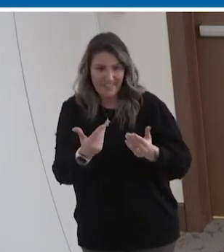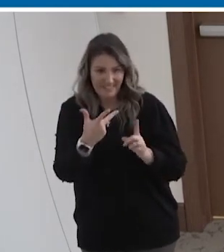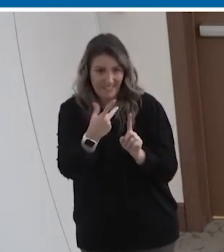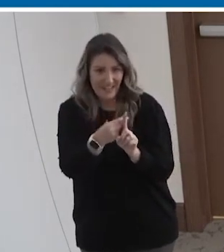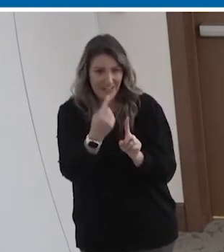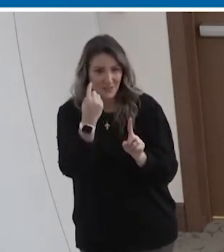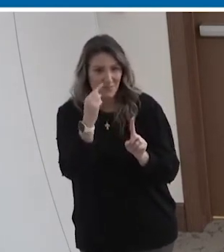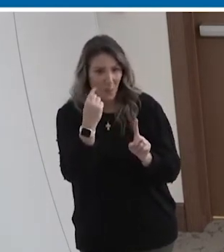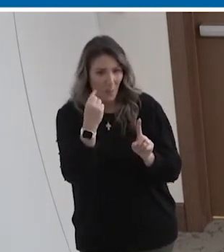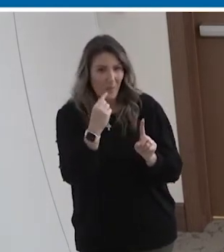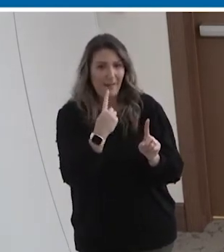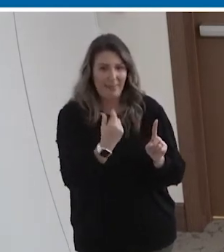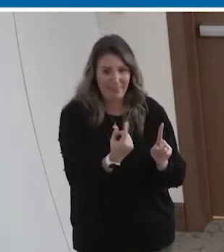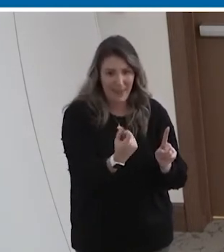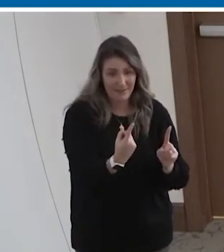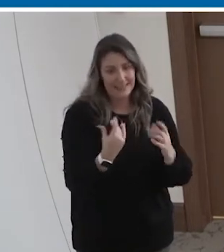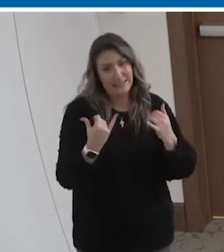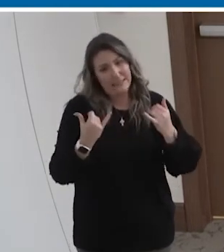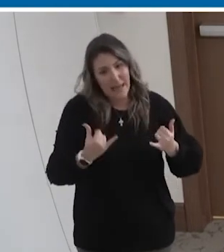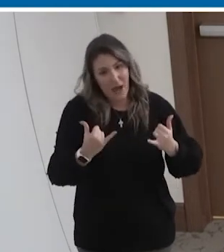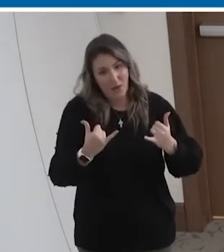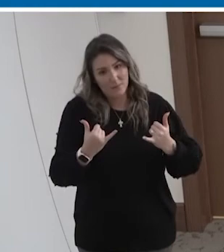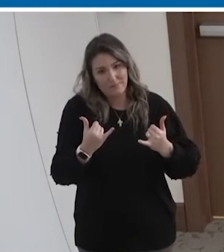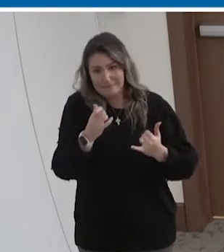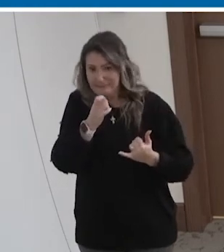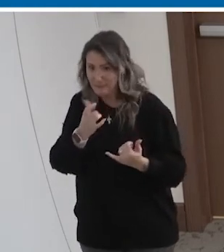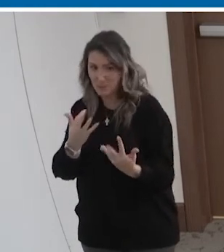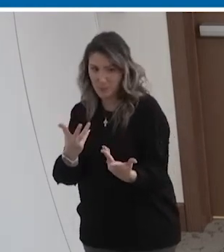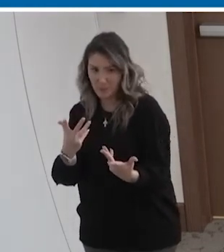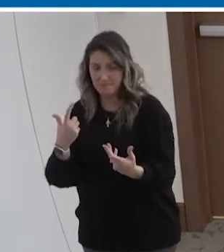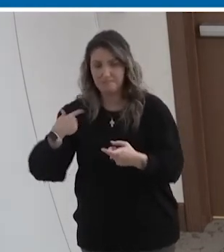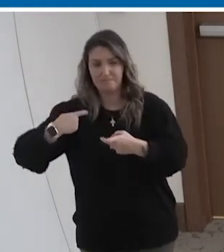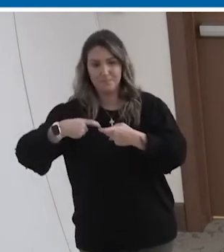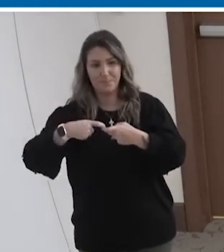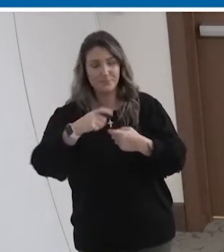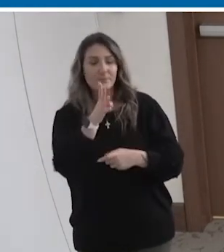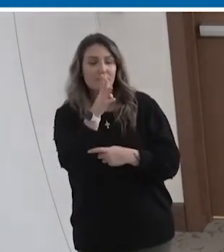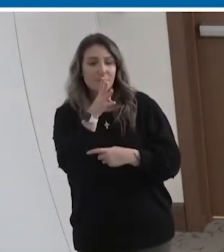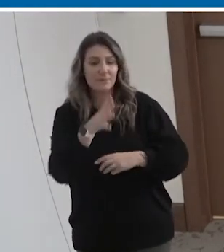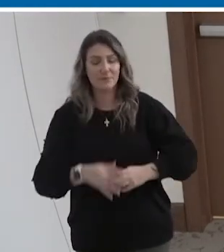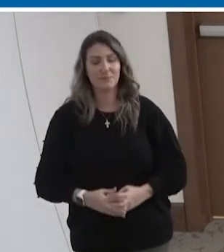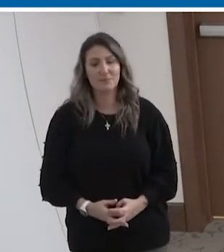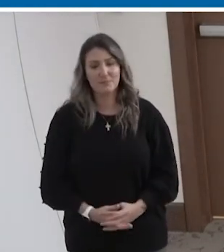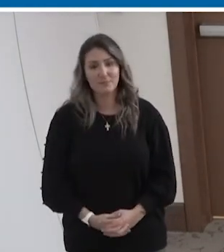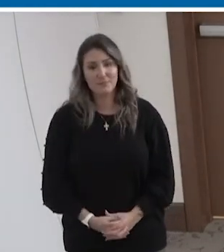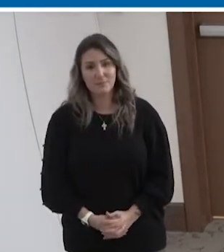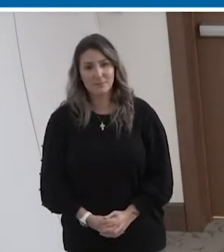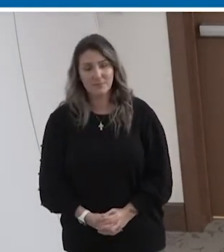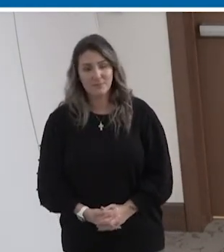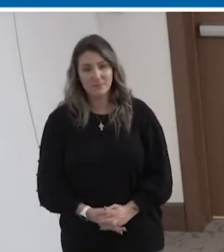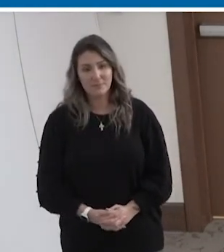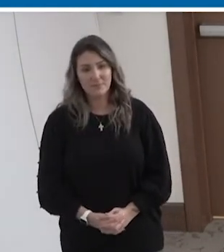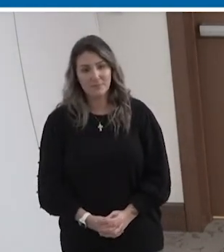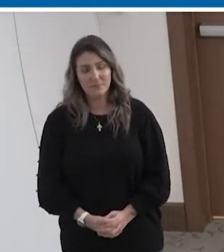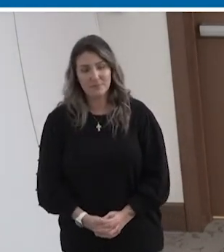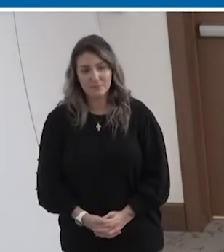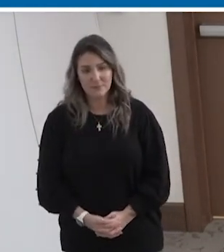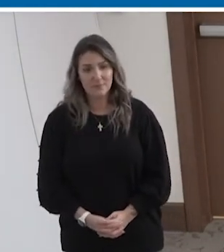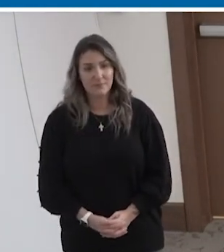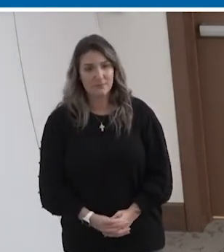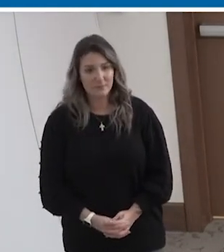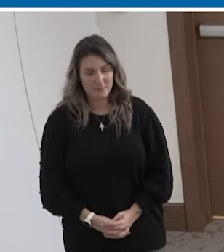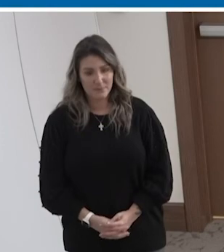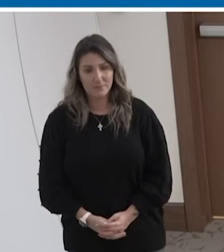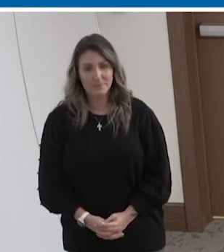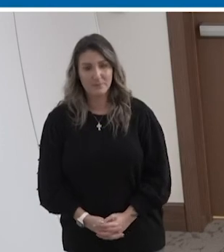for 11-year-olds right now. Si su niño tiene 11 años, recomendamos que ellos reciban la vacuna para